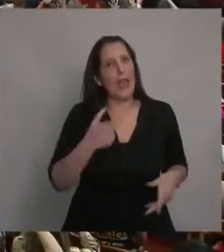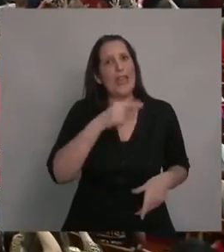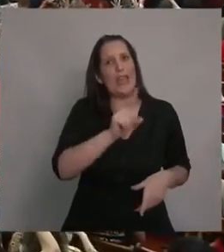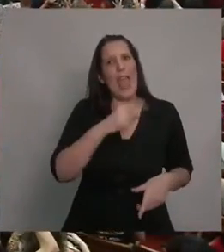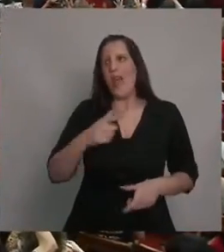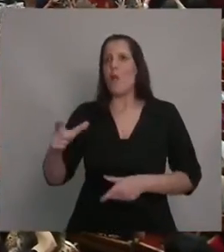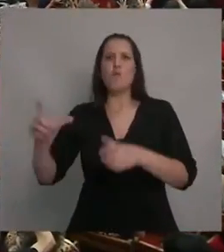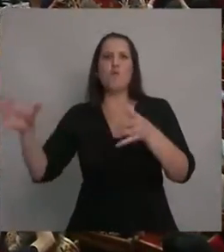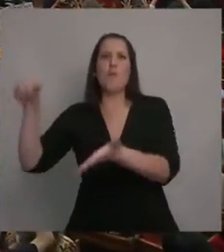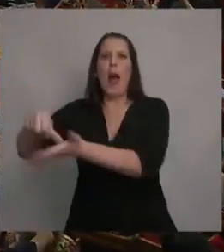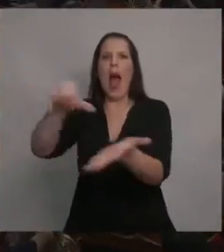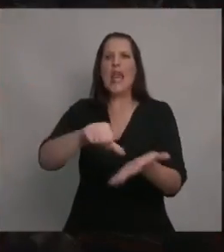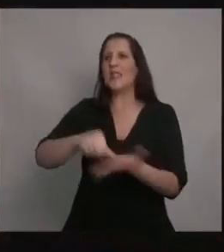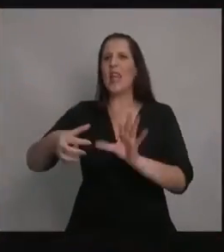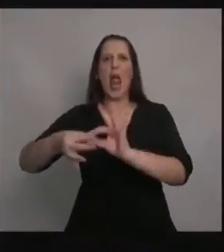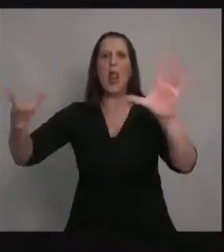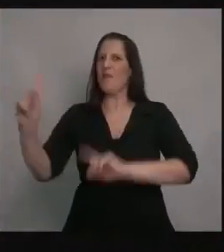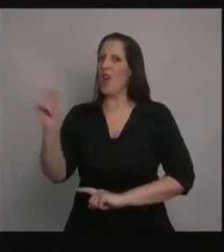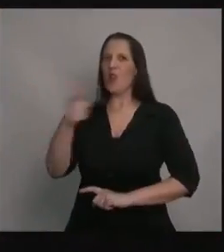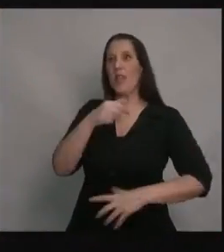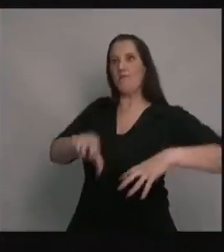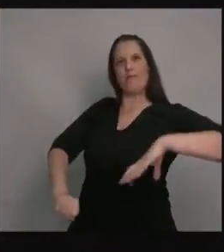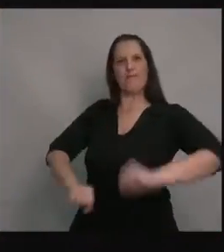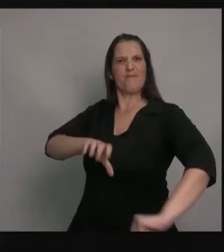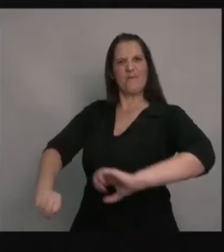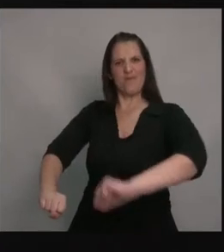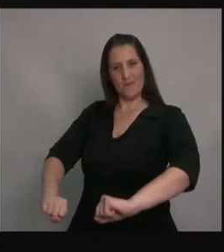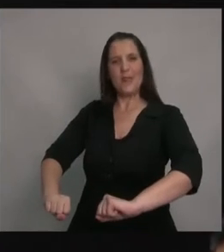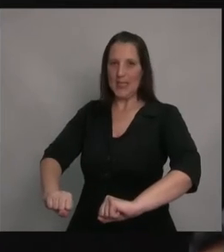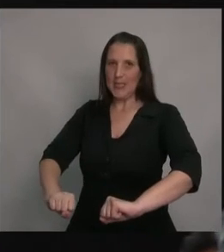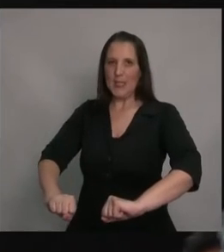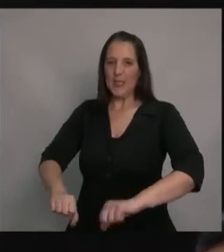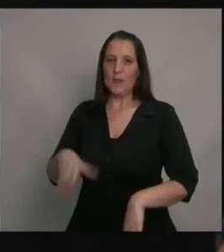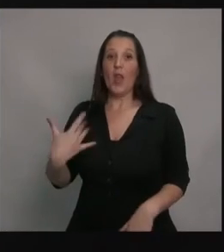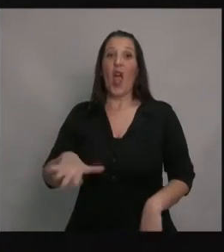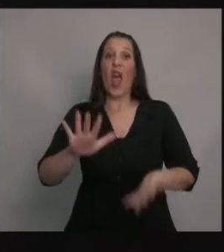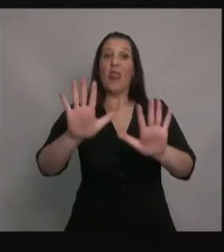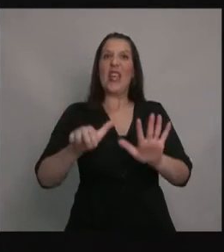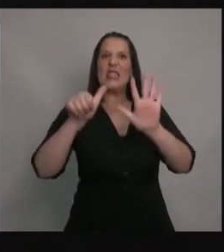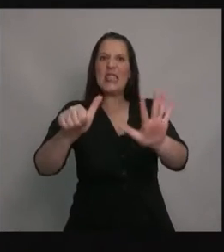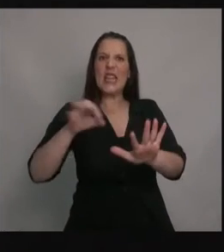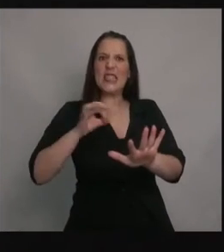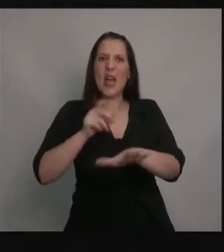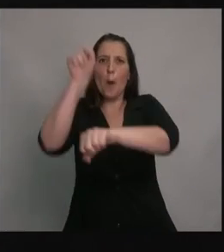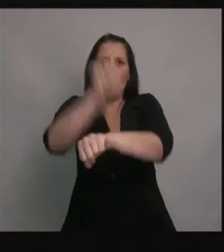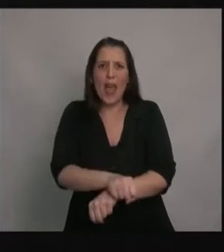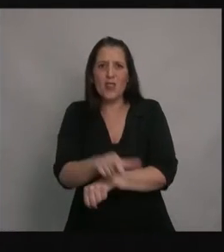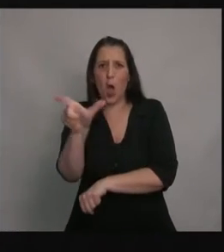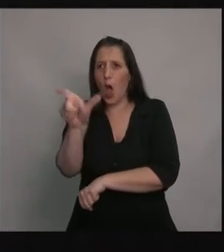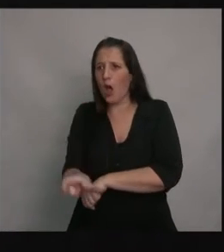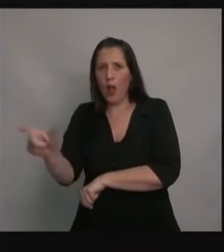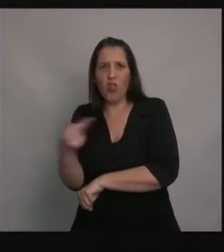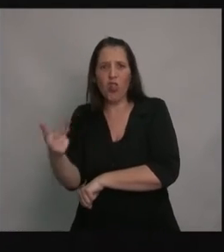de los pueblos, la soberanía nacional, la justicia social. 16 años de cárcel sufrieron, en las